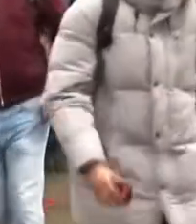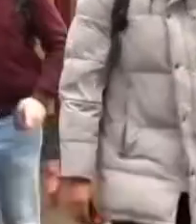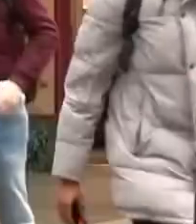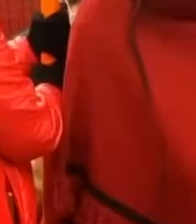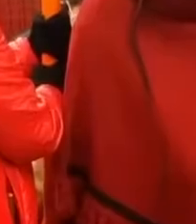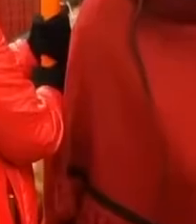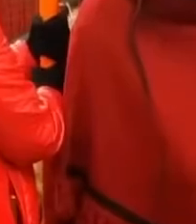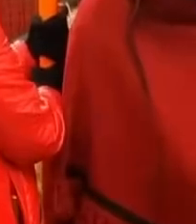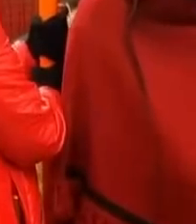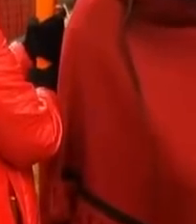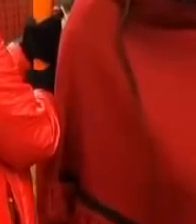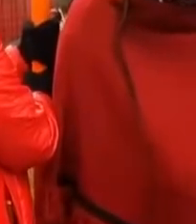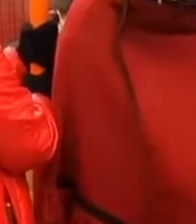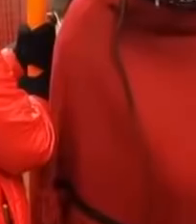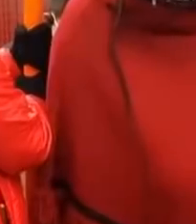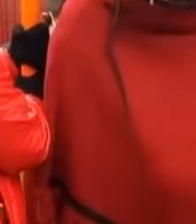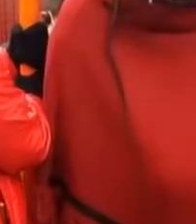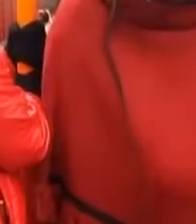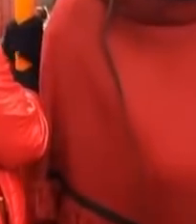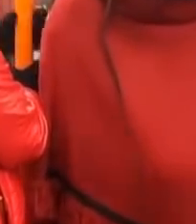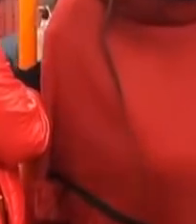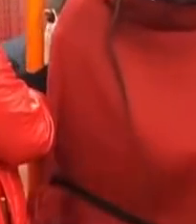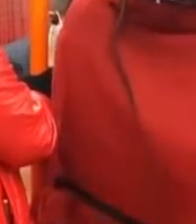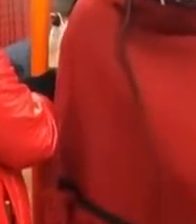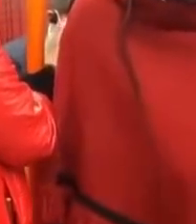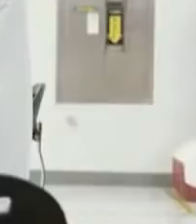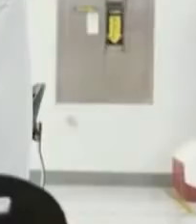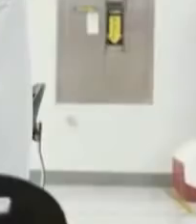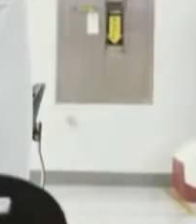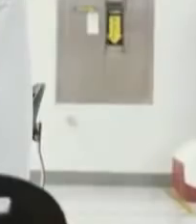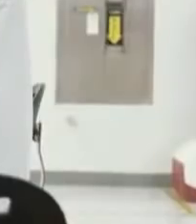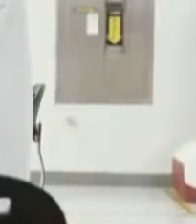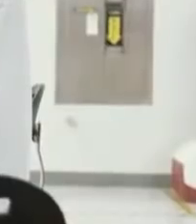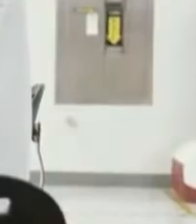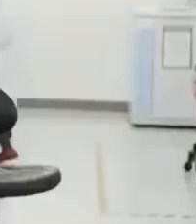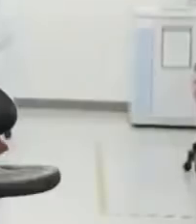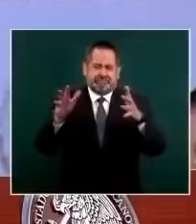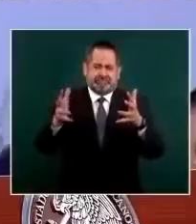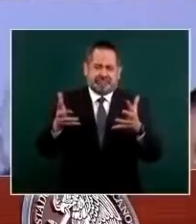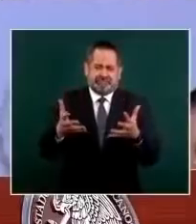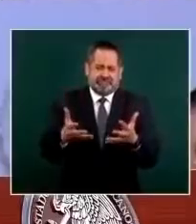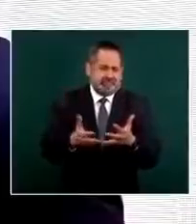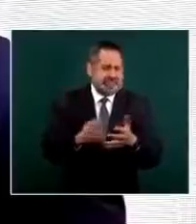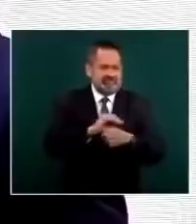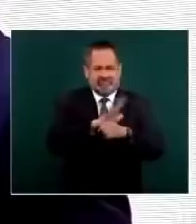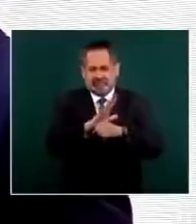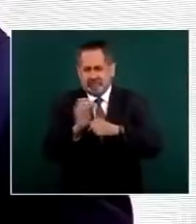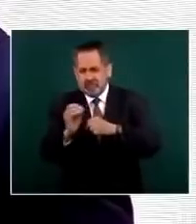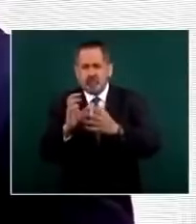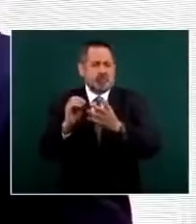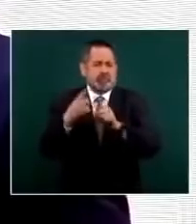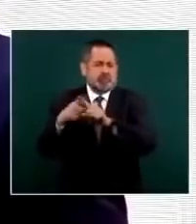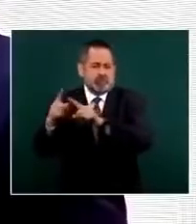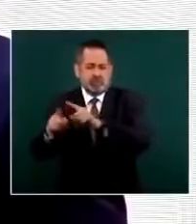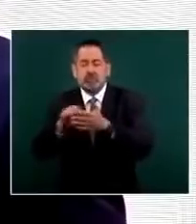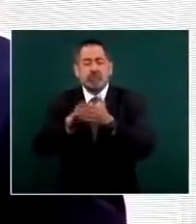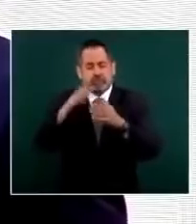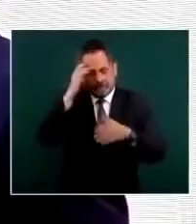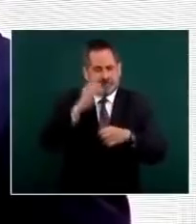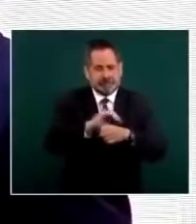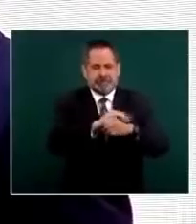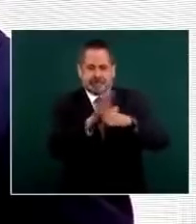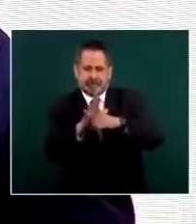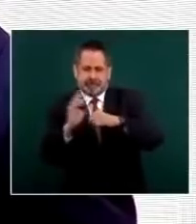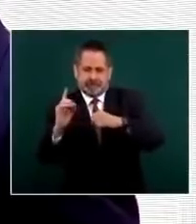cepas a la desigualdad en el acceso con base a lo dicho por la oms el subsecretario de salud de lópez gatell aseguró que la